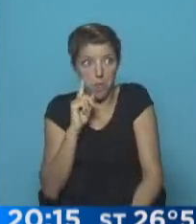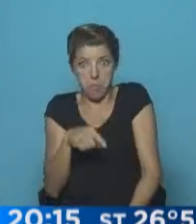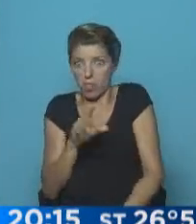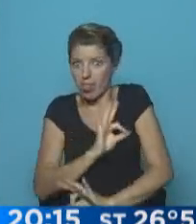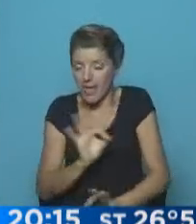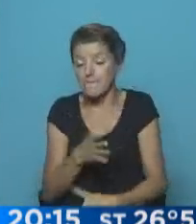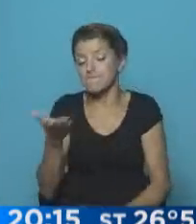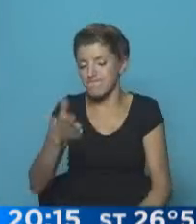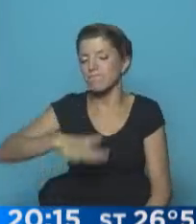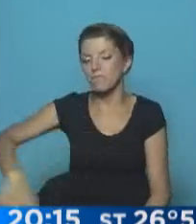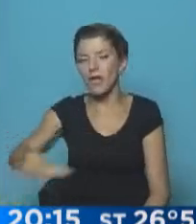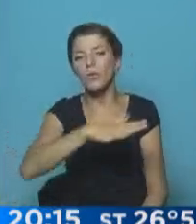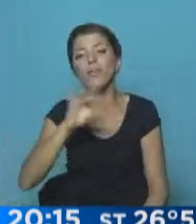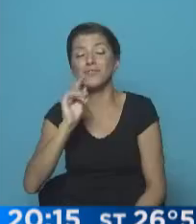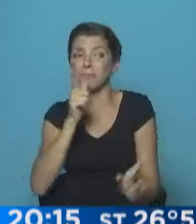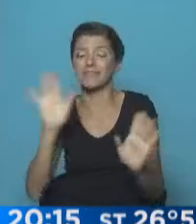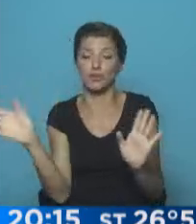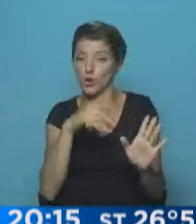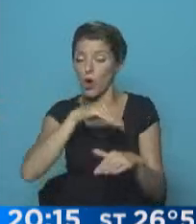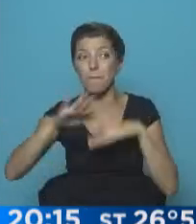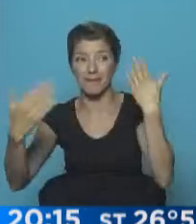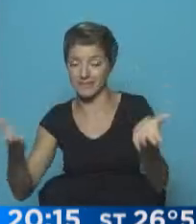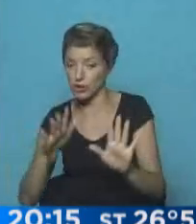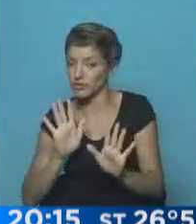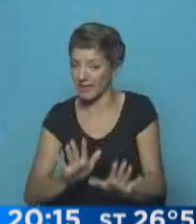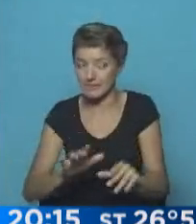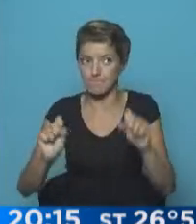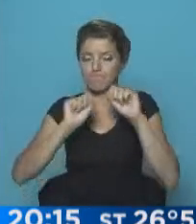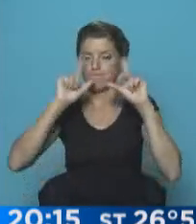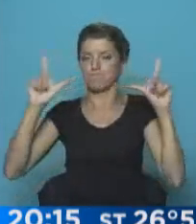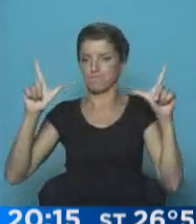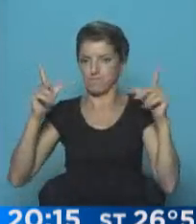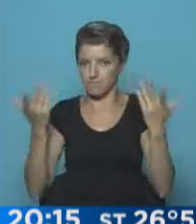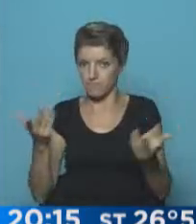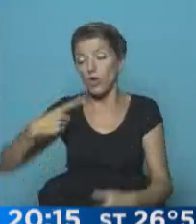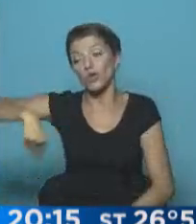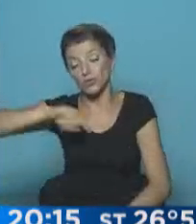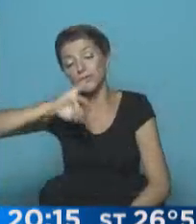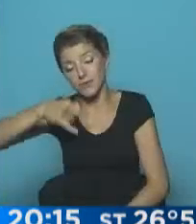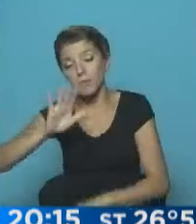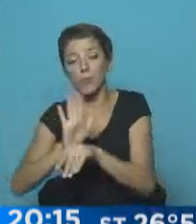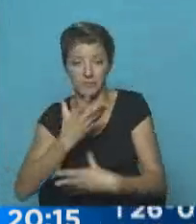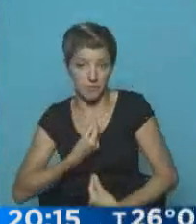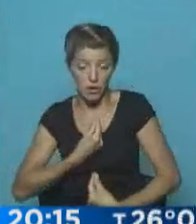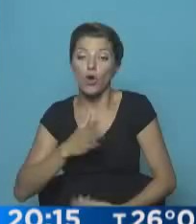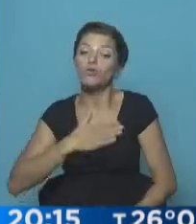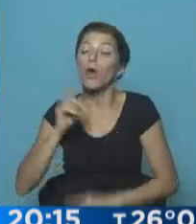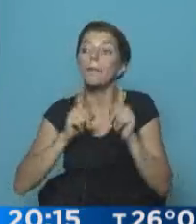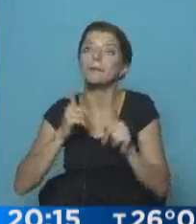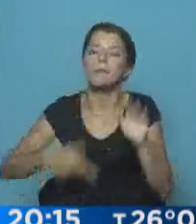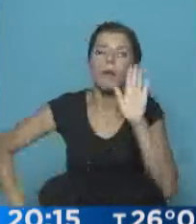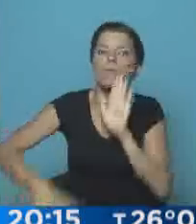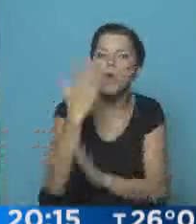vio. Creo que estamos todos igual. No sé qué dirán otra gente, pero nosotros estamos asustados. Yo, por ejemplo, tengo que salir, vio, al